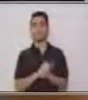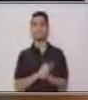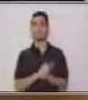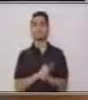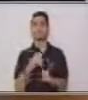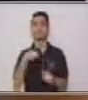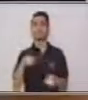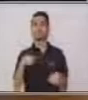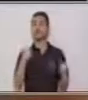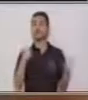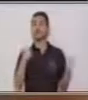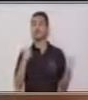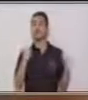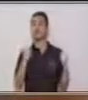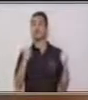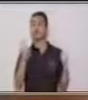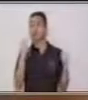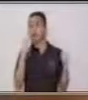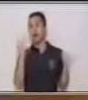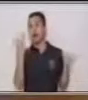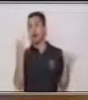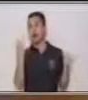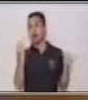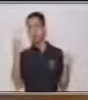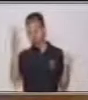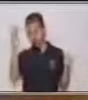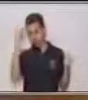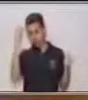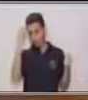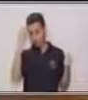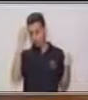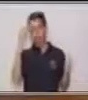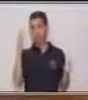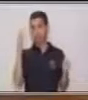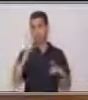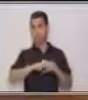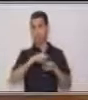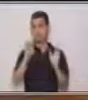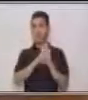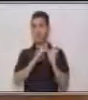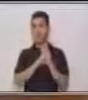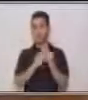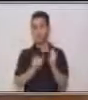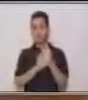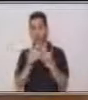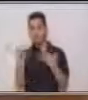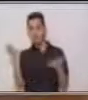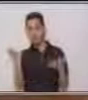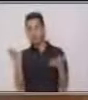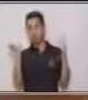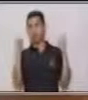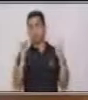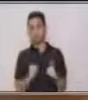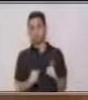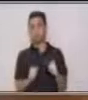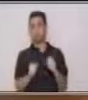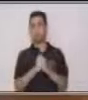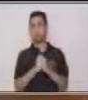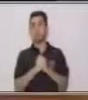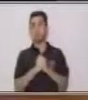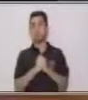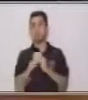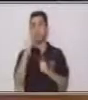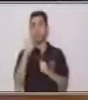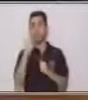Realizaremos una actividad de cálculo mental y luego algunos ejemplos con un problema para